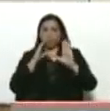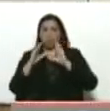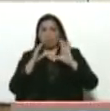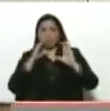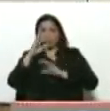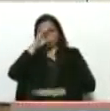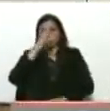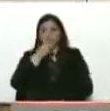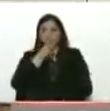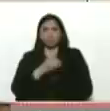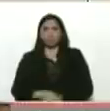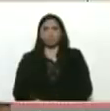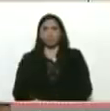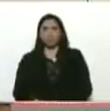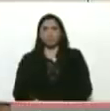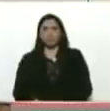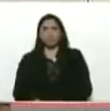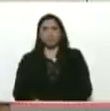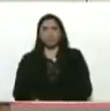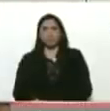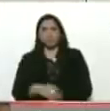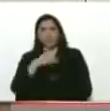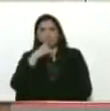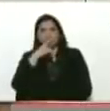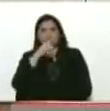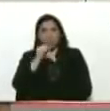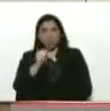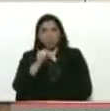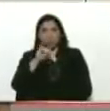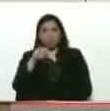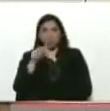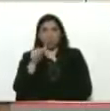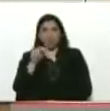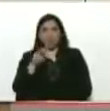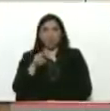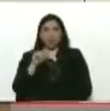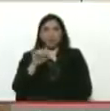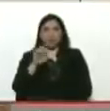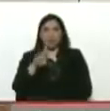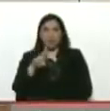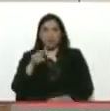República Dominicana. Nicolás Maduro, Javier Bertucci y Henry Falcón